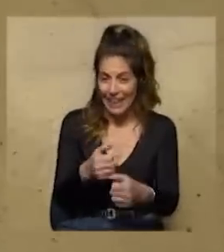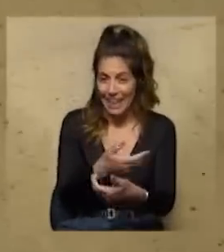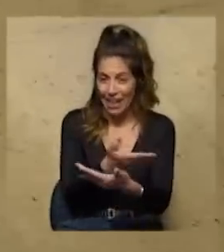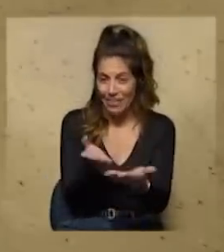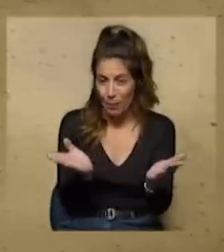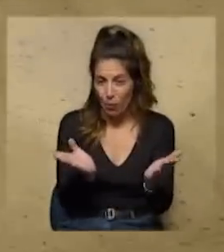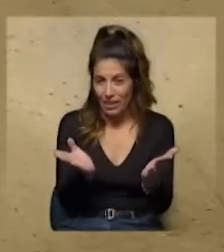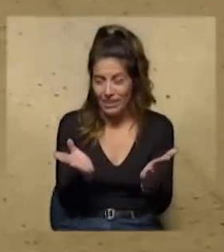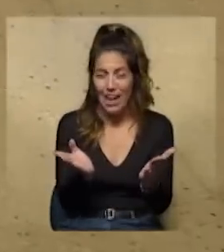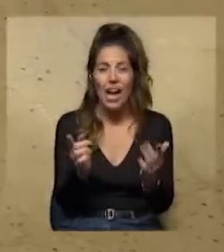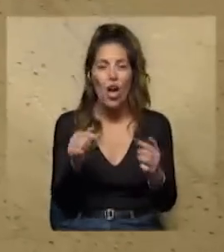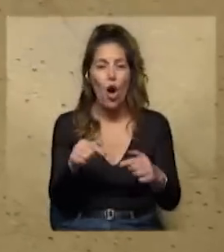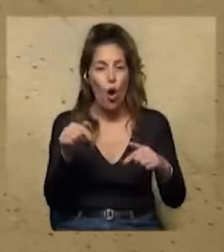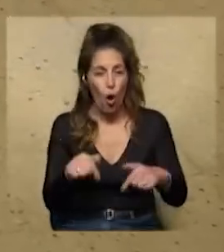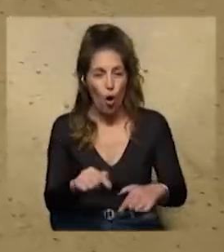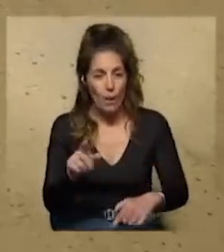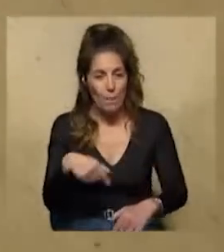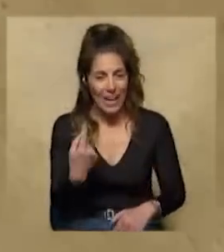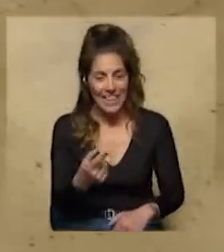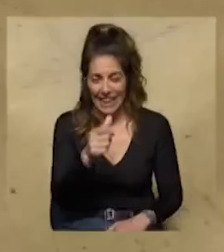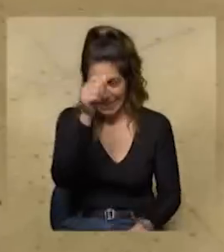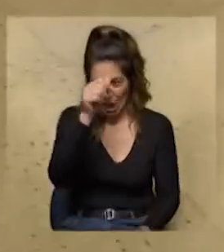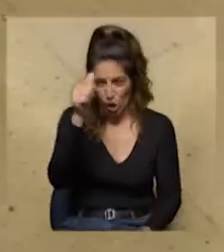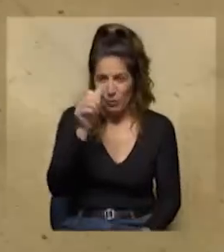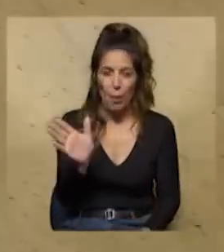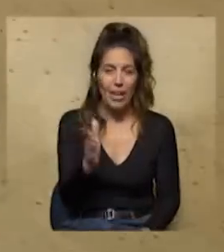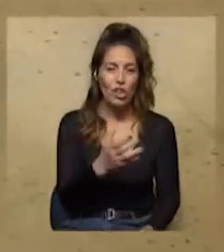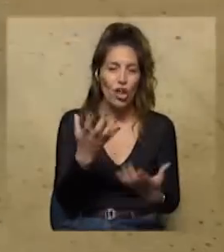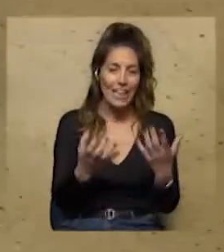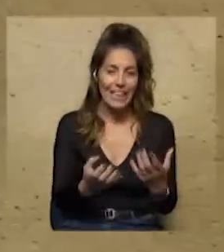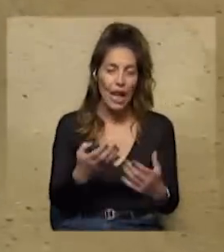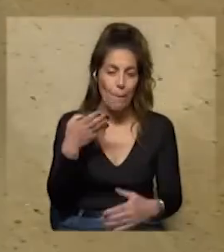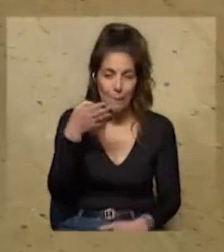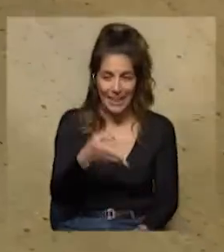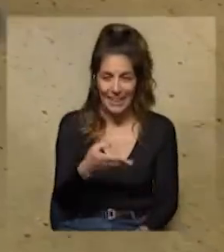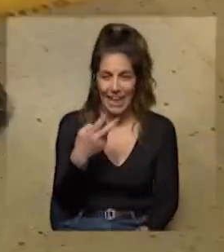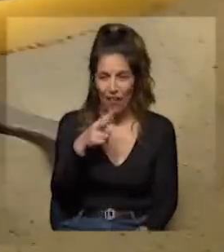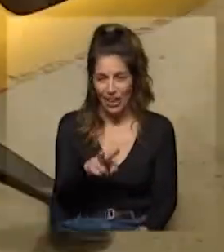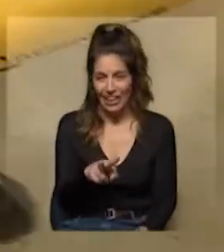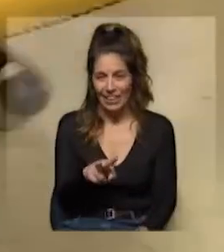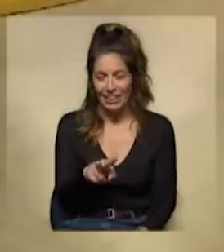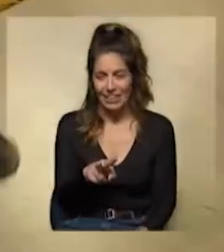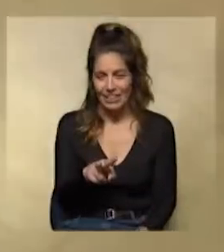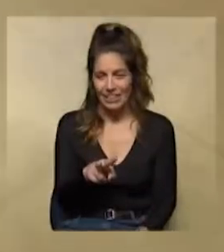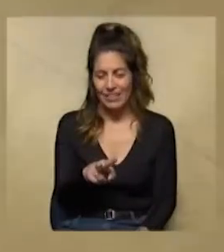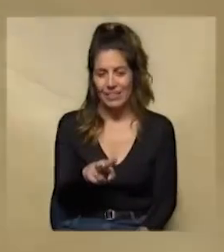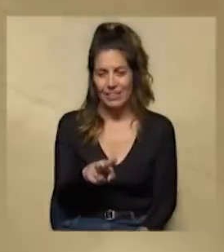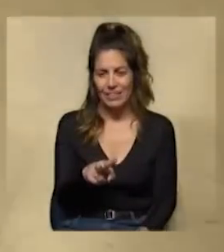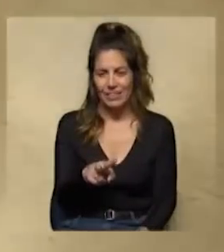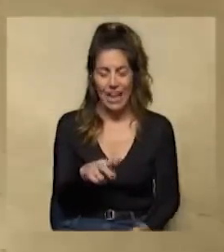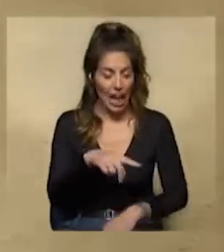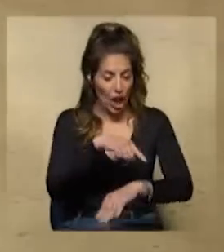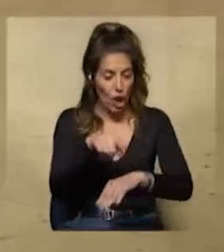quedar obviamente hoy mañana y el domingo para todos aquellos que quieran que quieran venir a acercarse en el